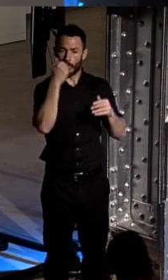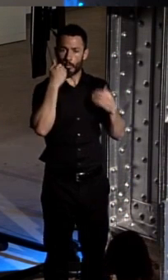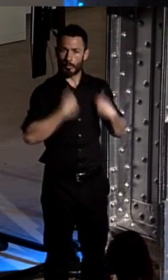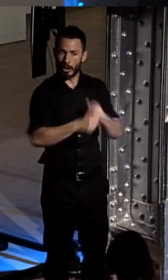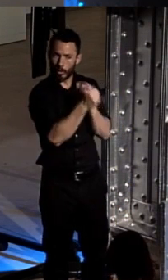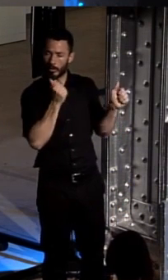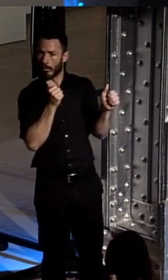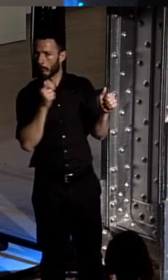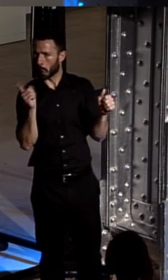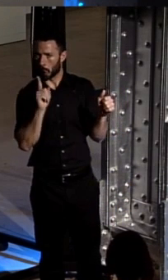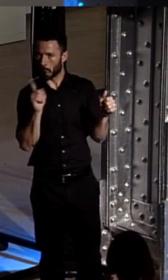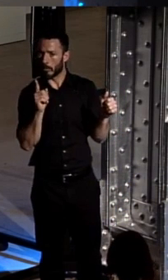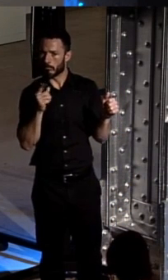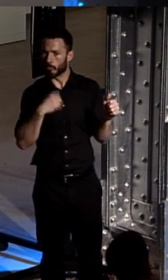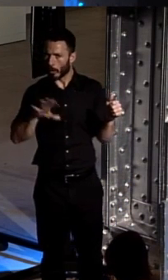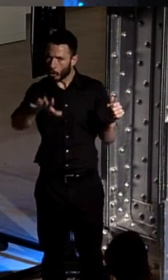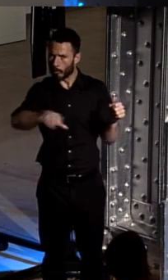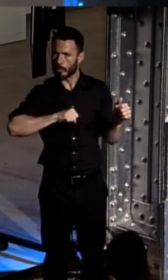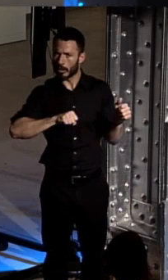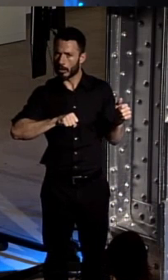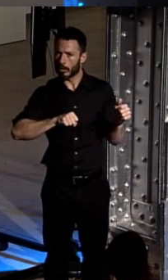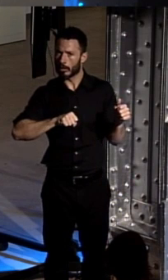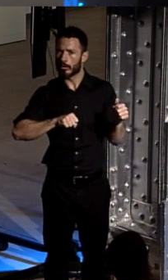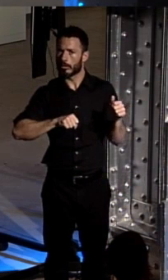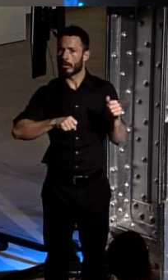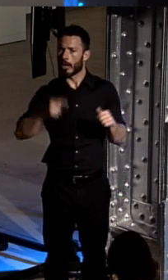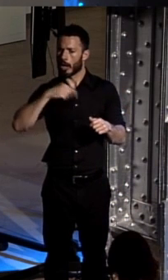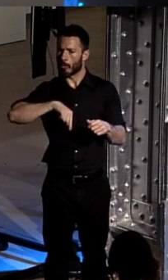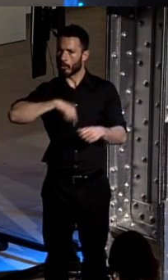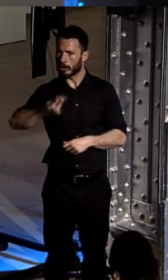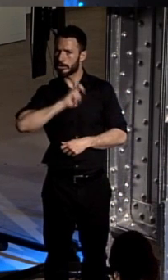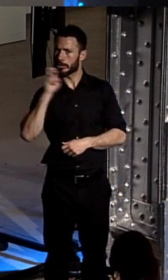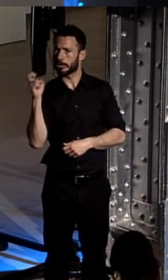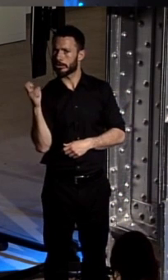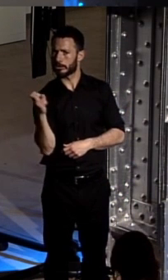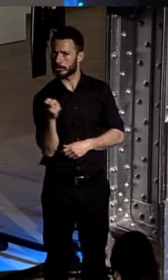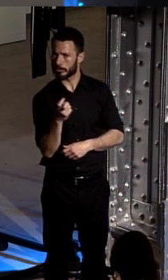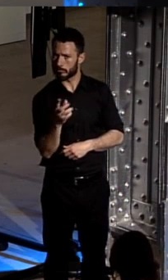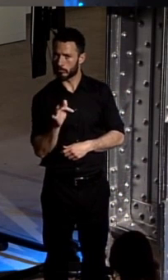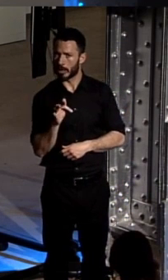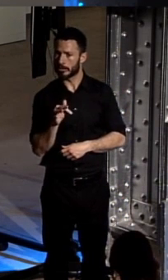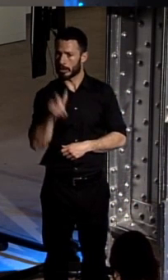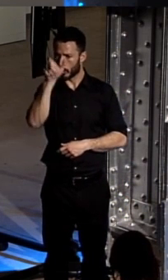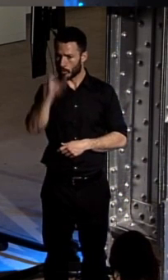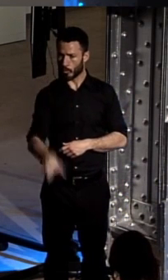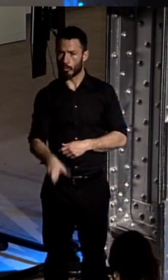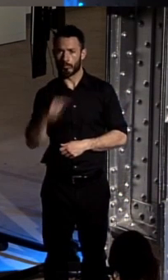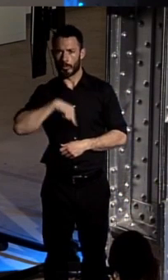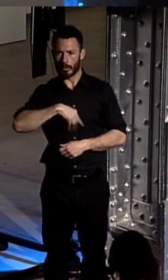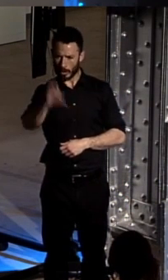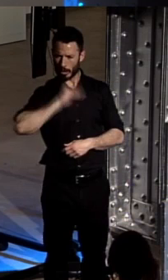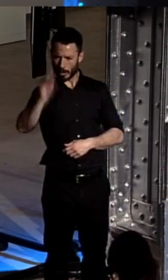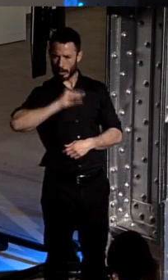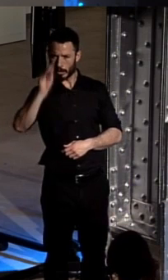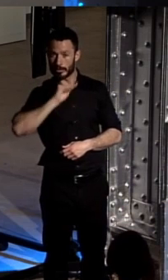pero que es uno de los robots que se pueden comprar hoy en día y que tiene un repertorio de emociones muy amplio y que reconoce emociones humanas. Si vamos